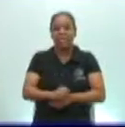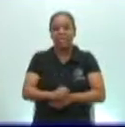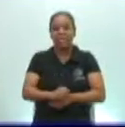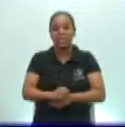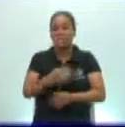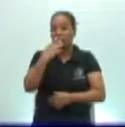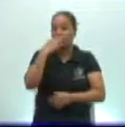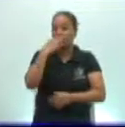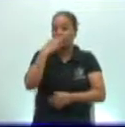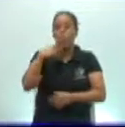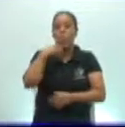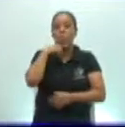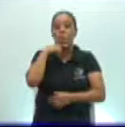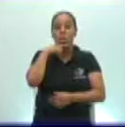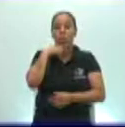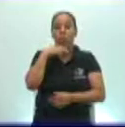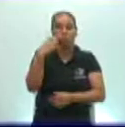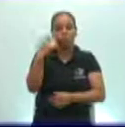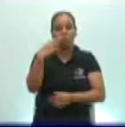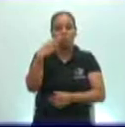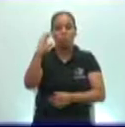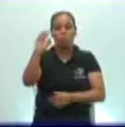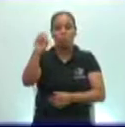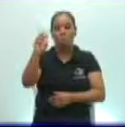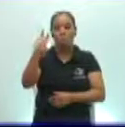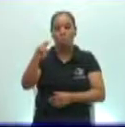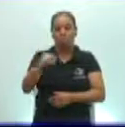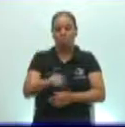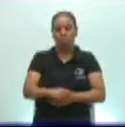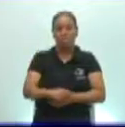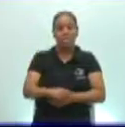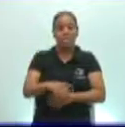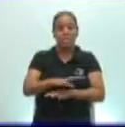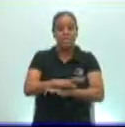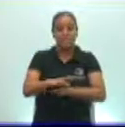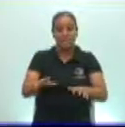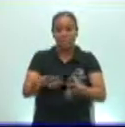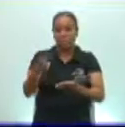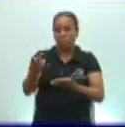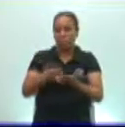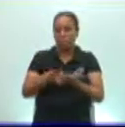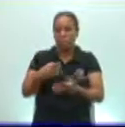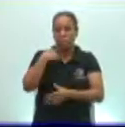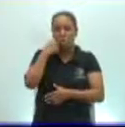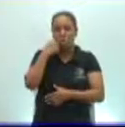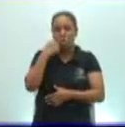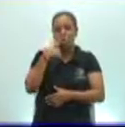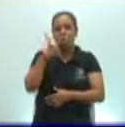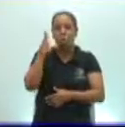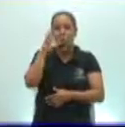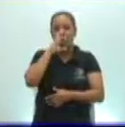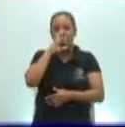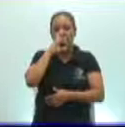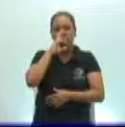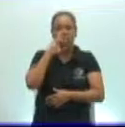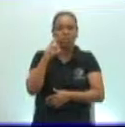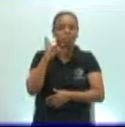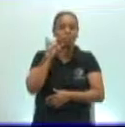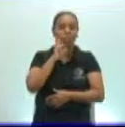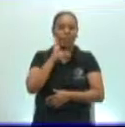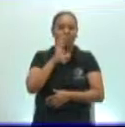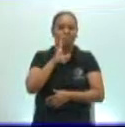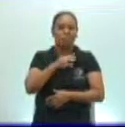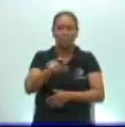de oxígeno que está representado de color rojo y hemos representado de color negro el átomo de carbono